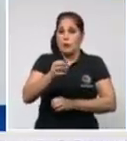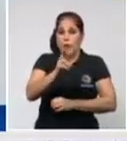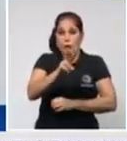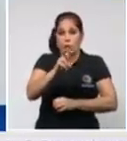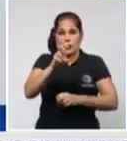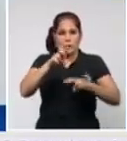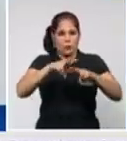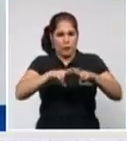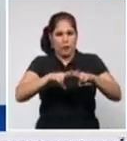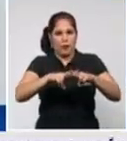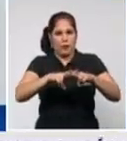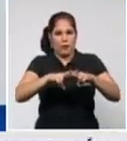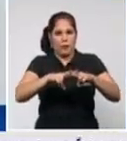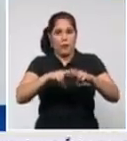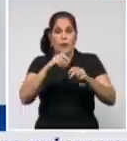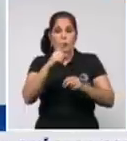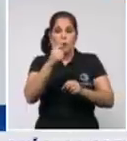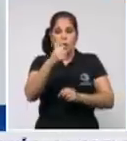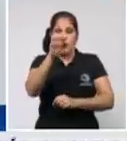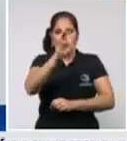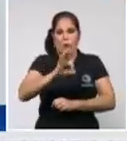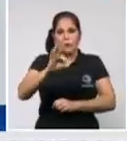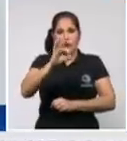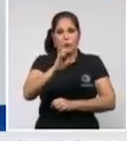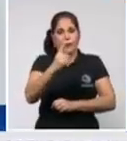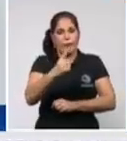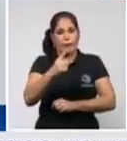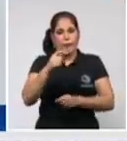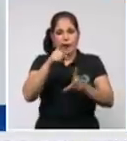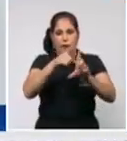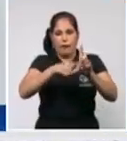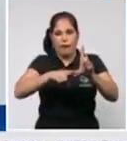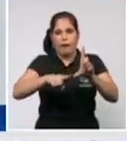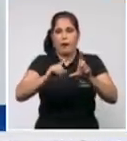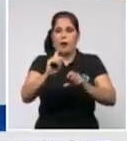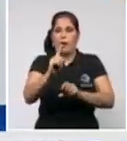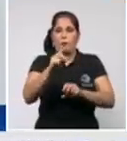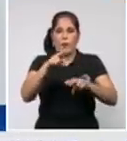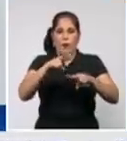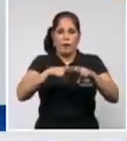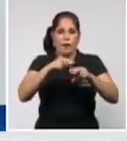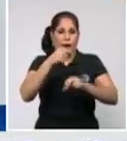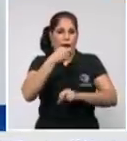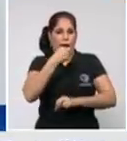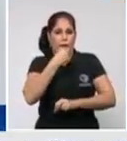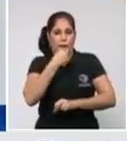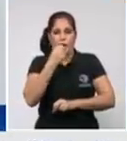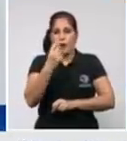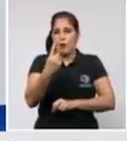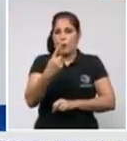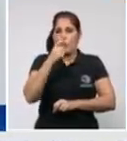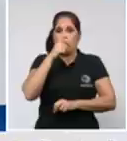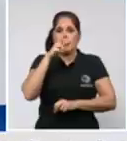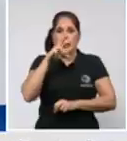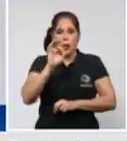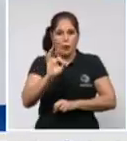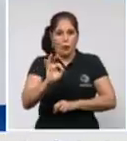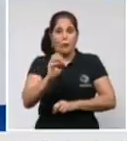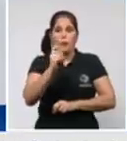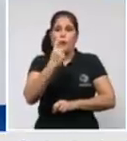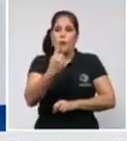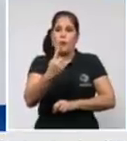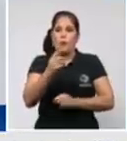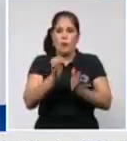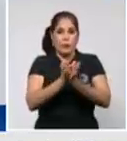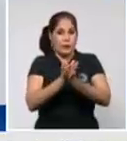Habana, 1 a 10 de octubre, 1 a Regla, 1 a Habana Vieja, 1 al Cerro, 1 a San Miguel